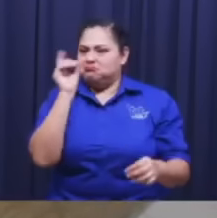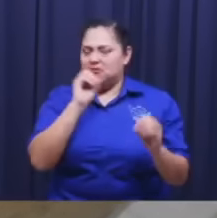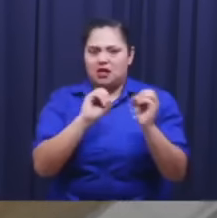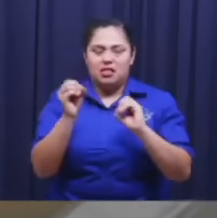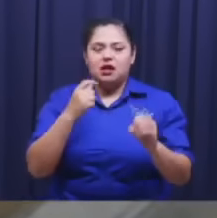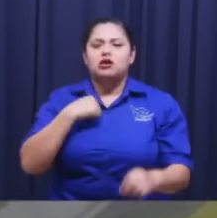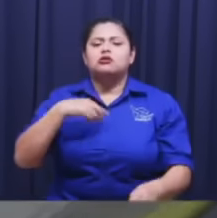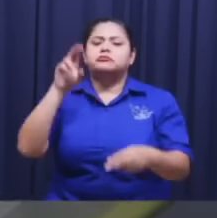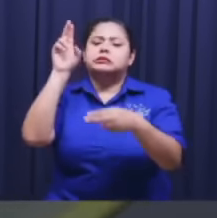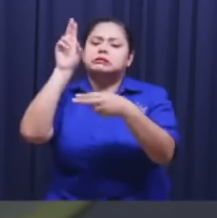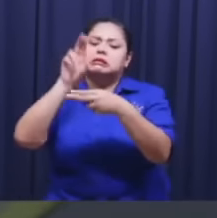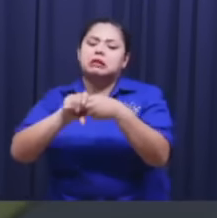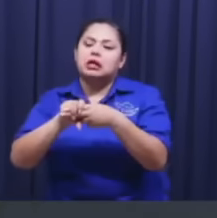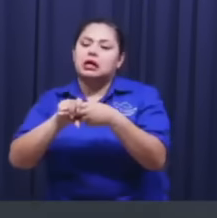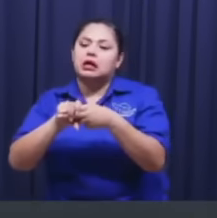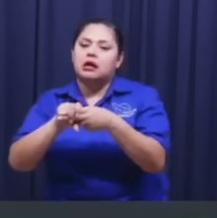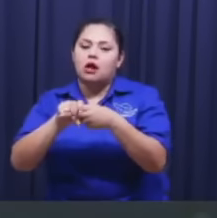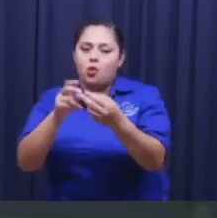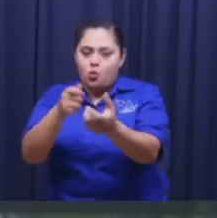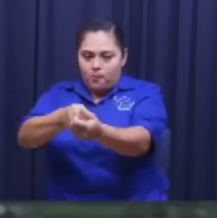Y me fui a sentar a un billar.